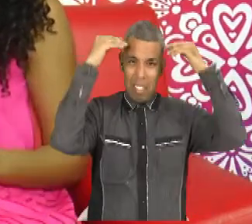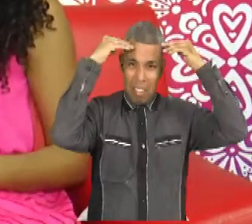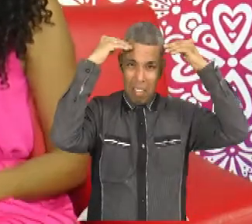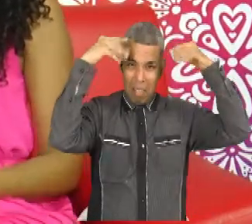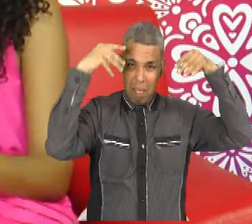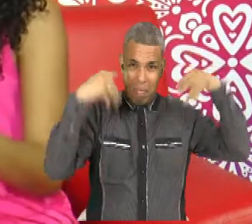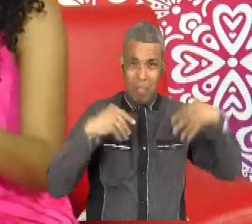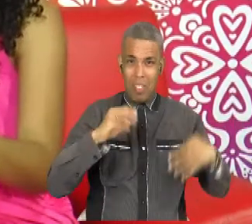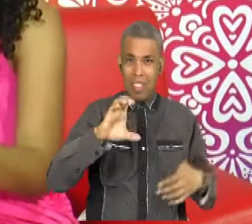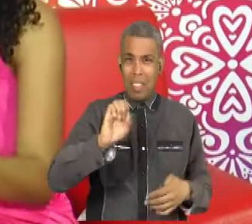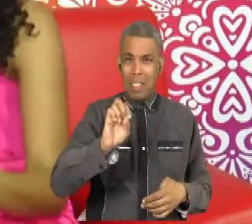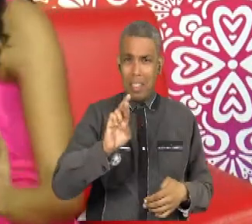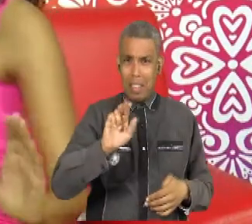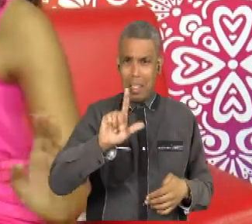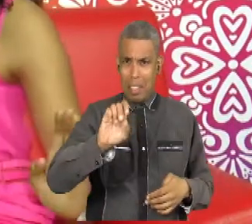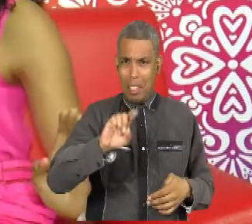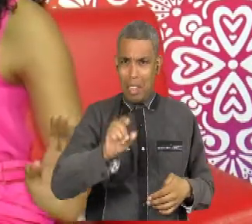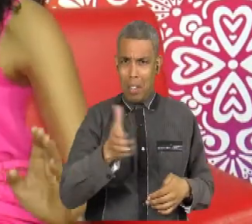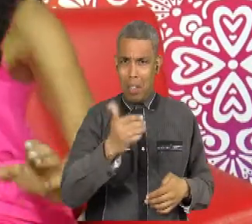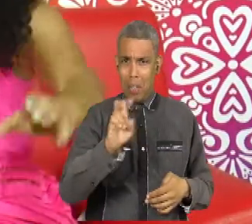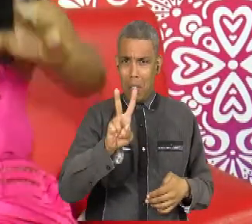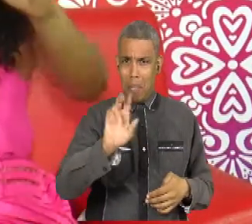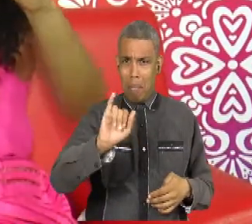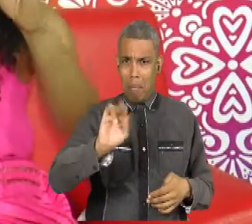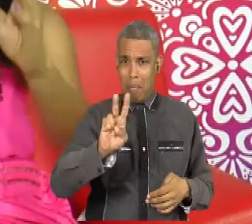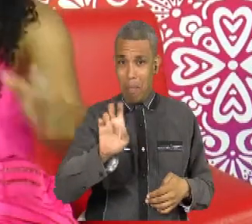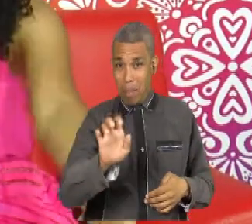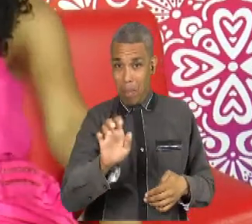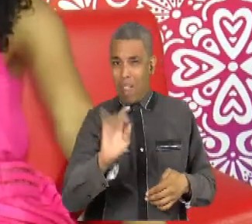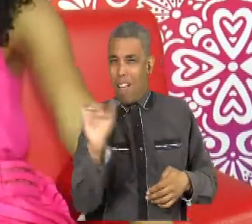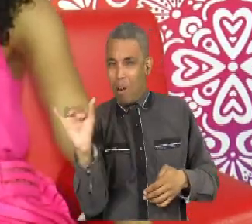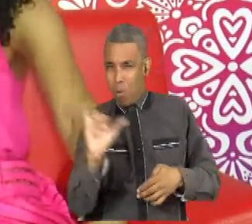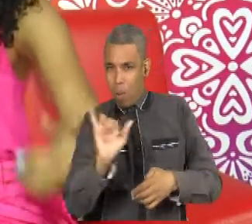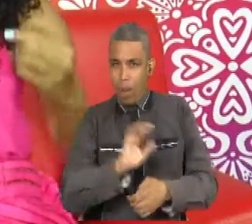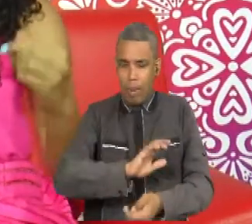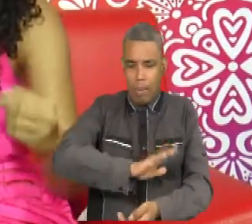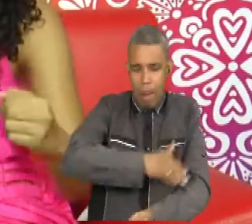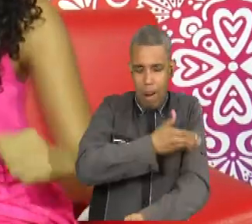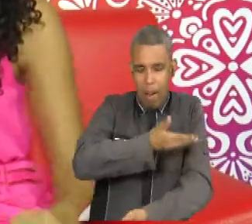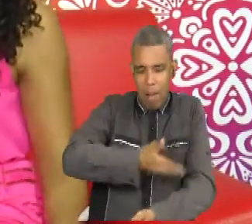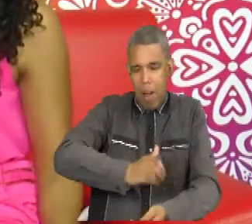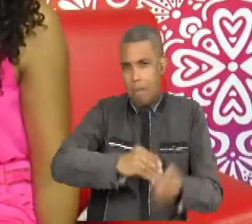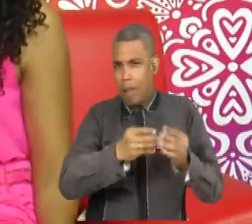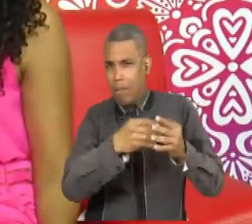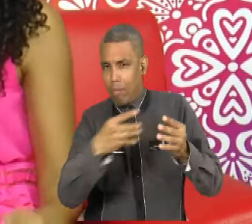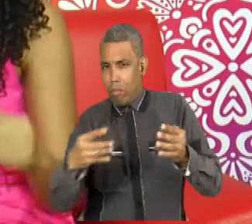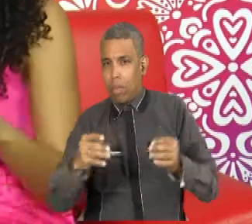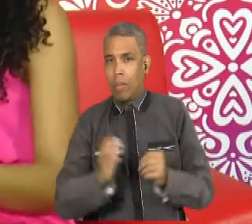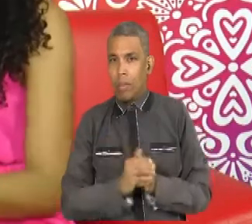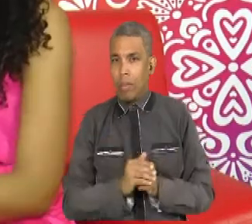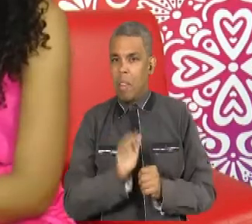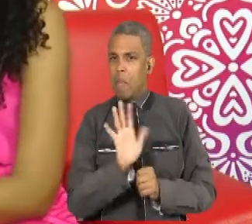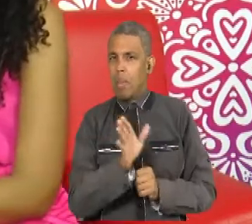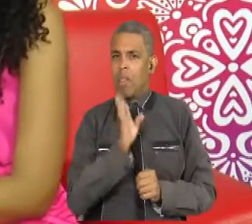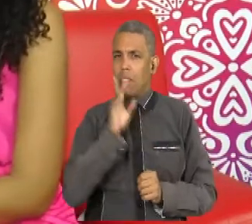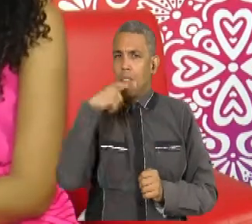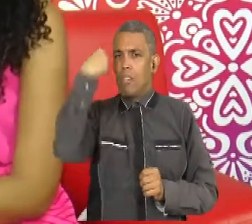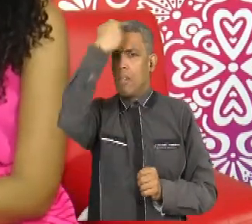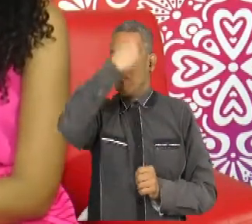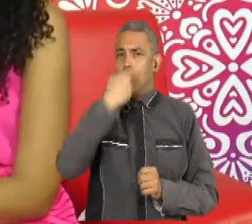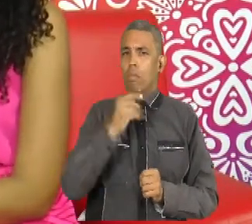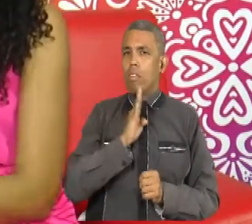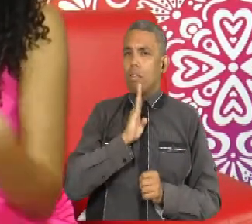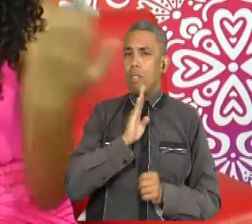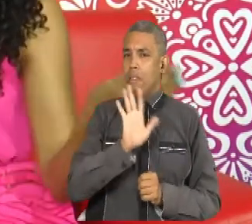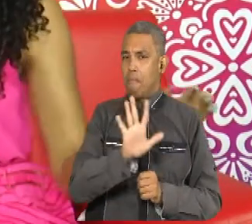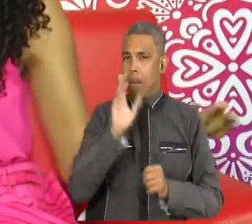y escucharlo. Pero, ¿por qué no nos vamos a una pausa? Y ahorita les cuento bien con Oscar, que es quien va a estar aquí y nos va a